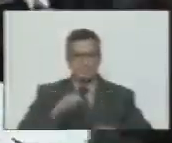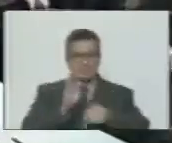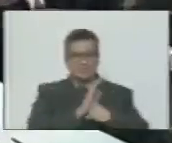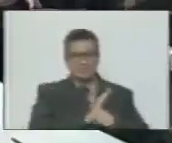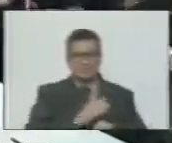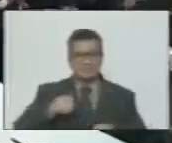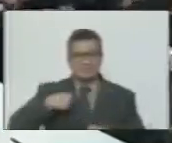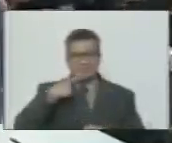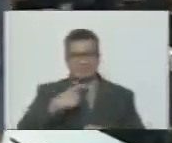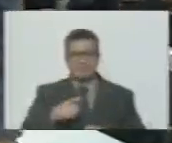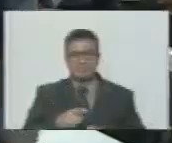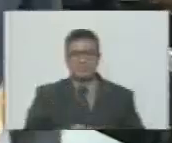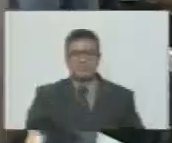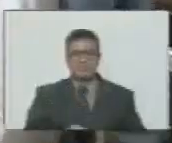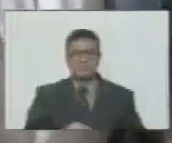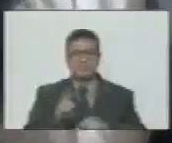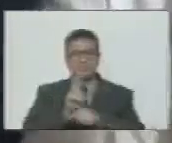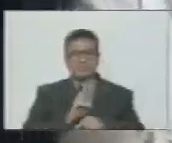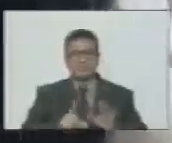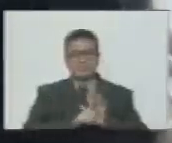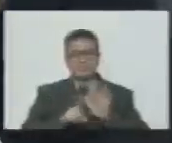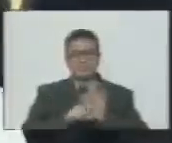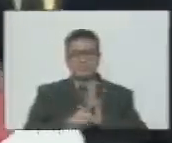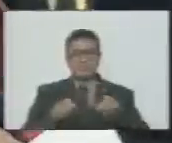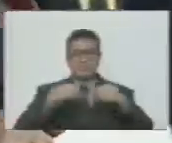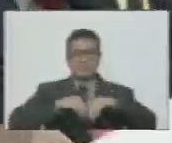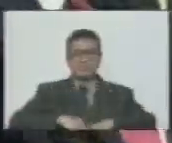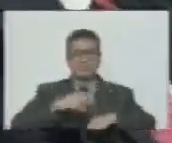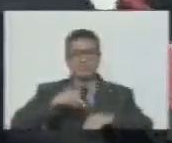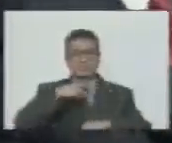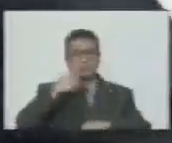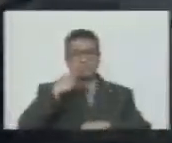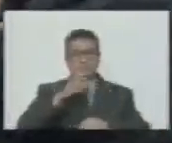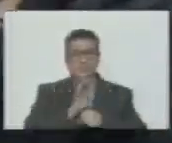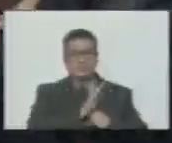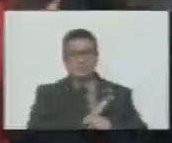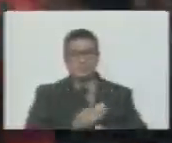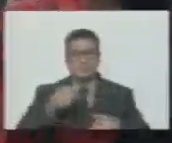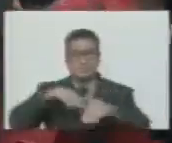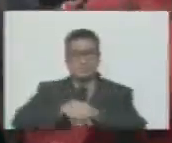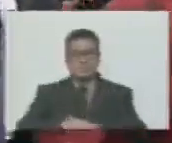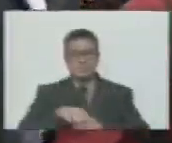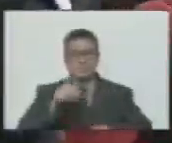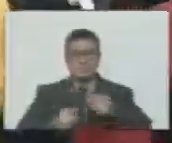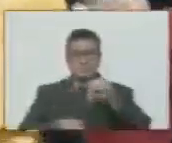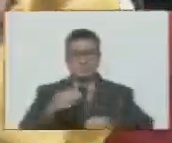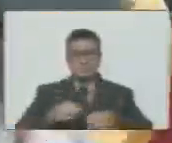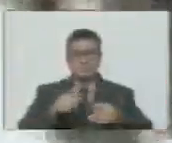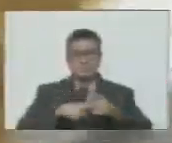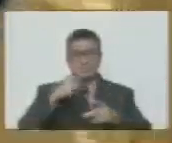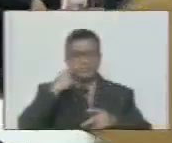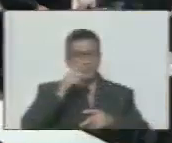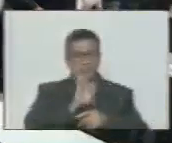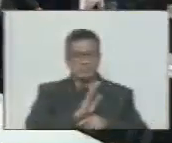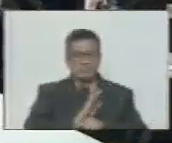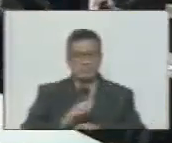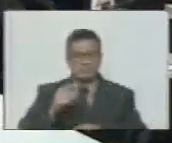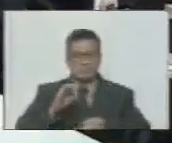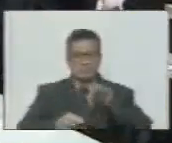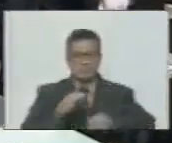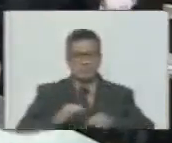sector asegurador. También decía que el instrumento legal debe de estar acorde a las políticas de prevención, de inclusión, equilibrio y